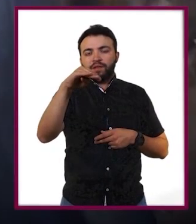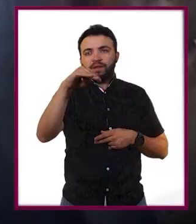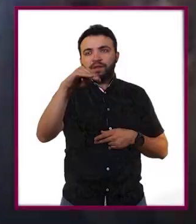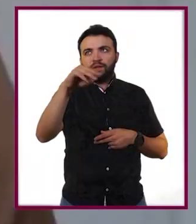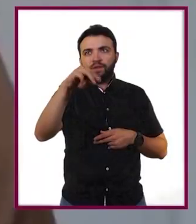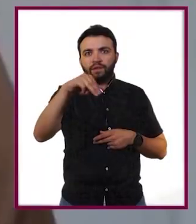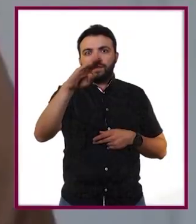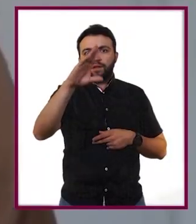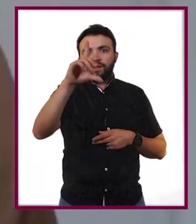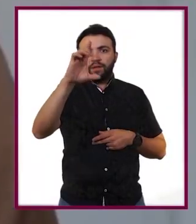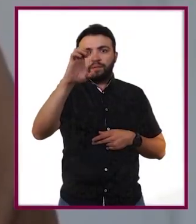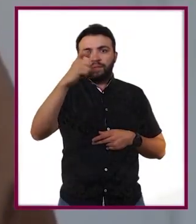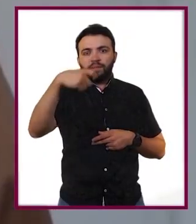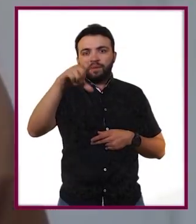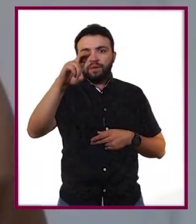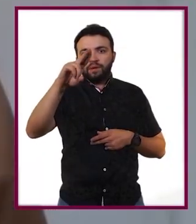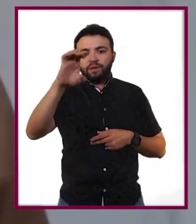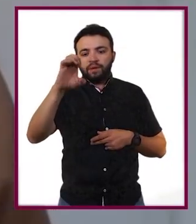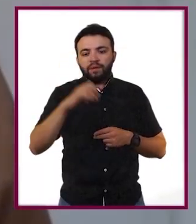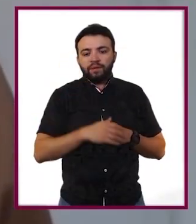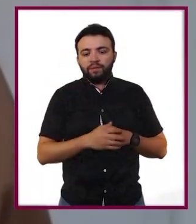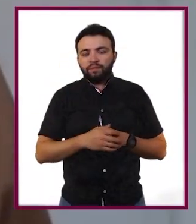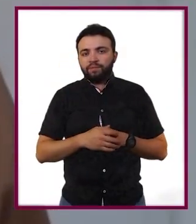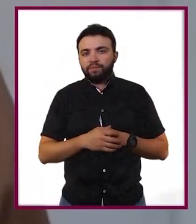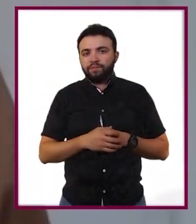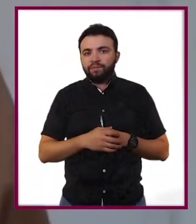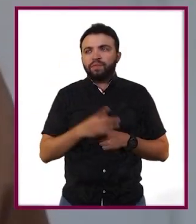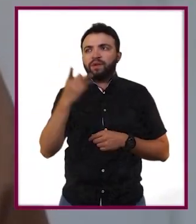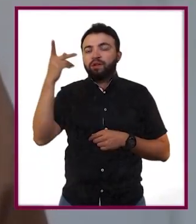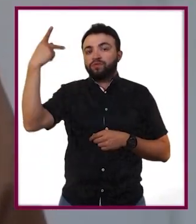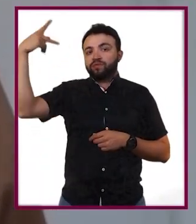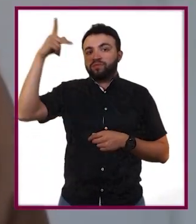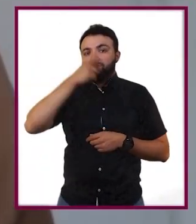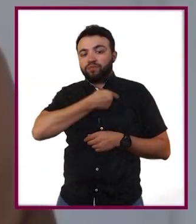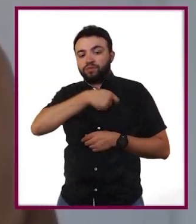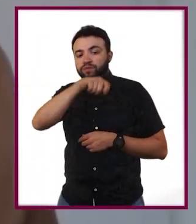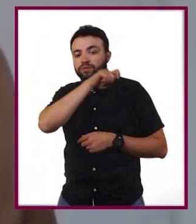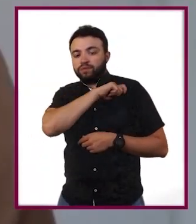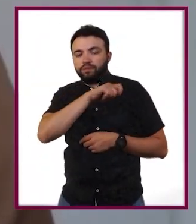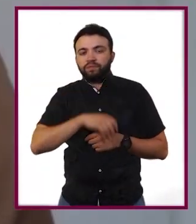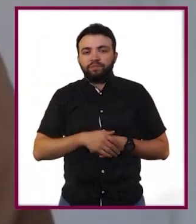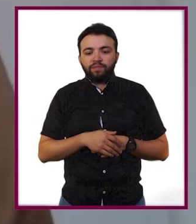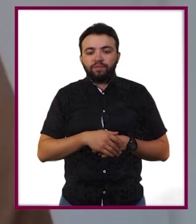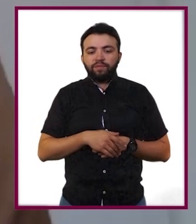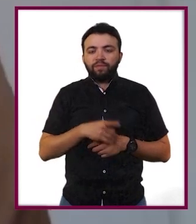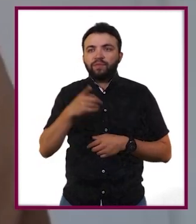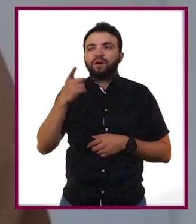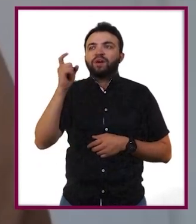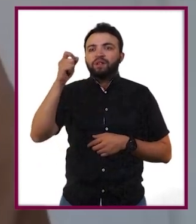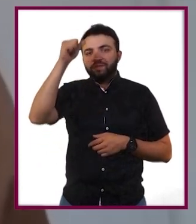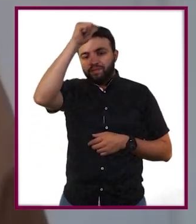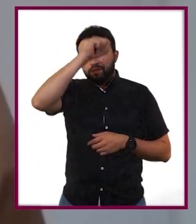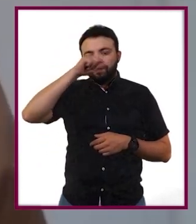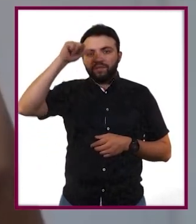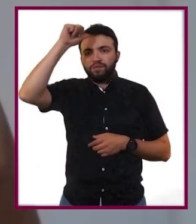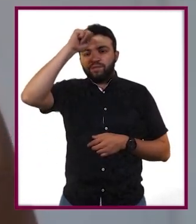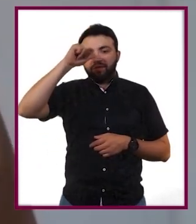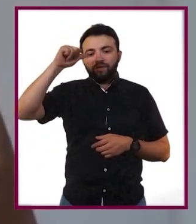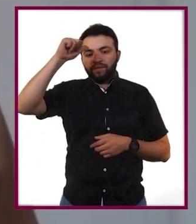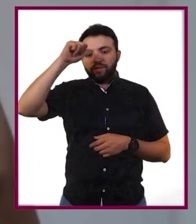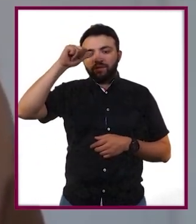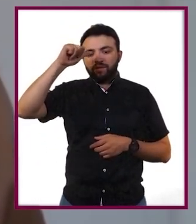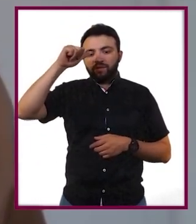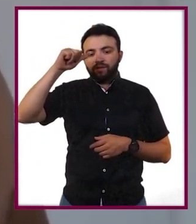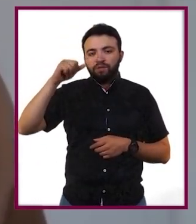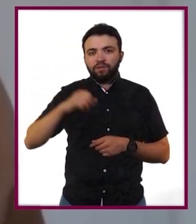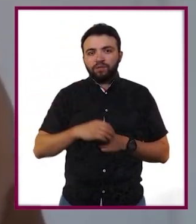en España. Su apellido original no lo conocemos por esa costumbre de los frailes de ponerse como